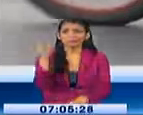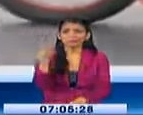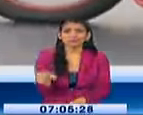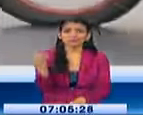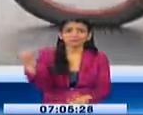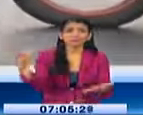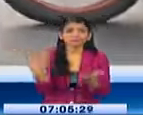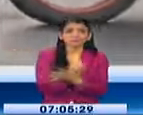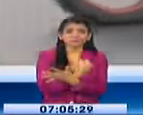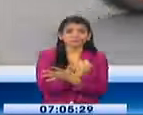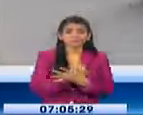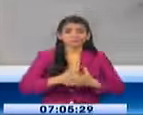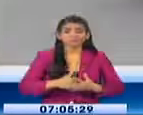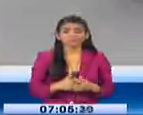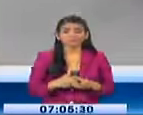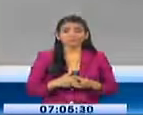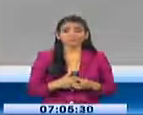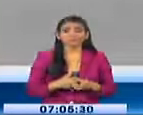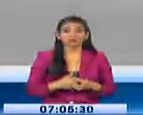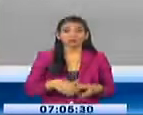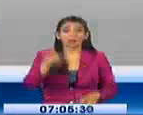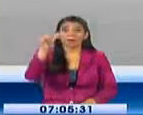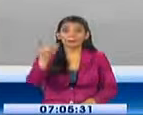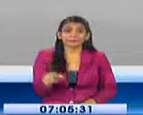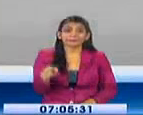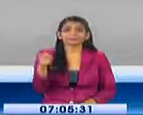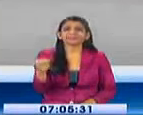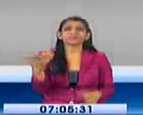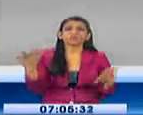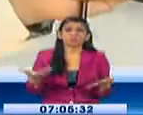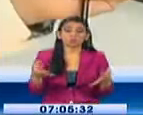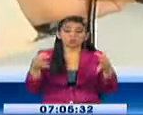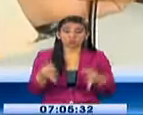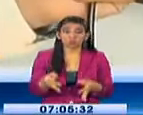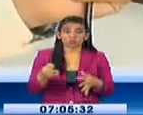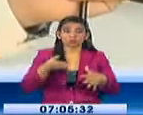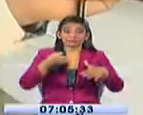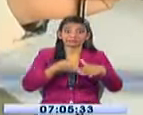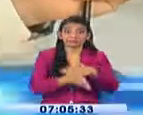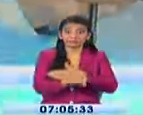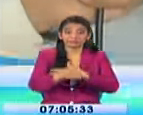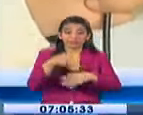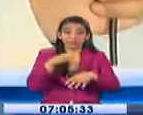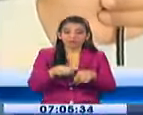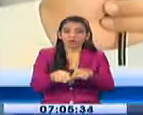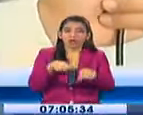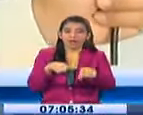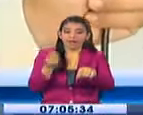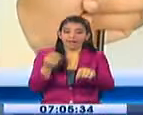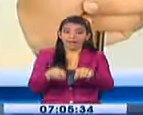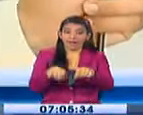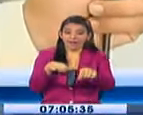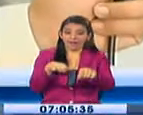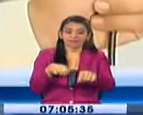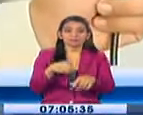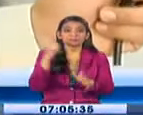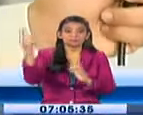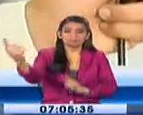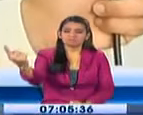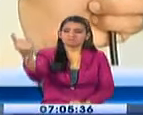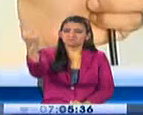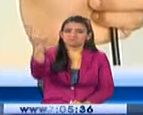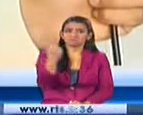ajeno. El tipo avanzó hasta unos 2 metros antes de entrar a la puerta de caja. Y ahí saludó, buenas